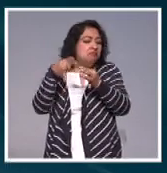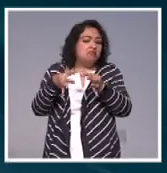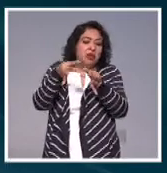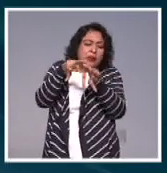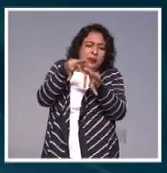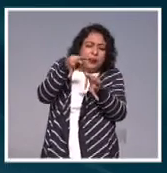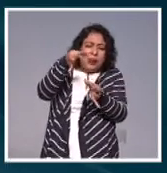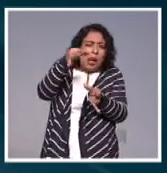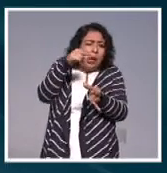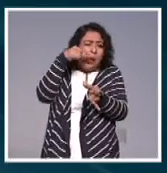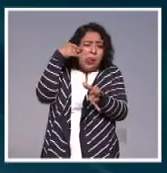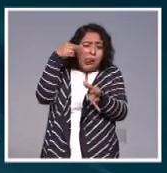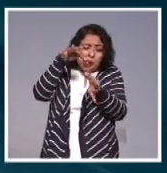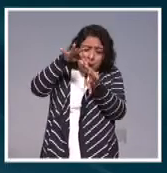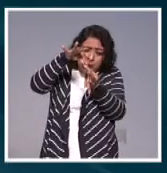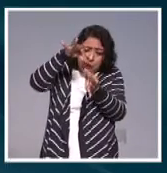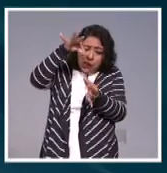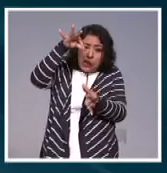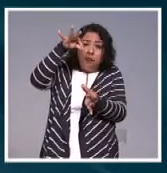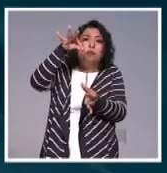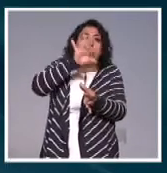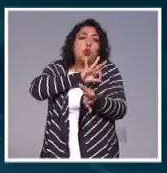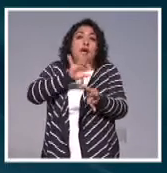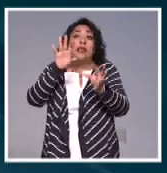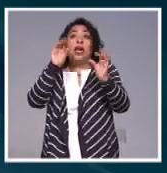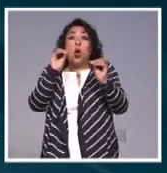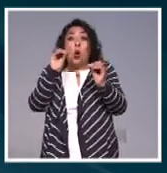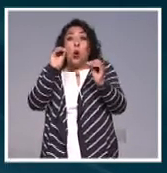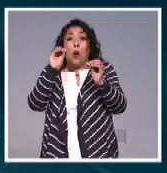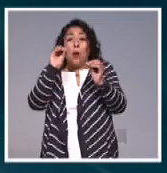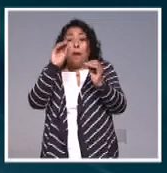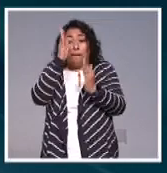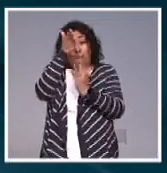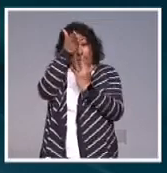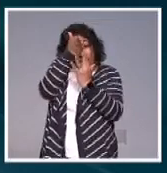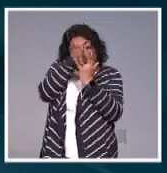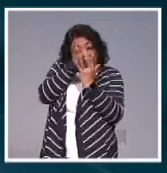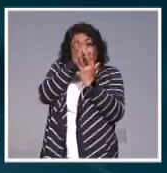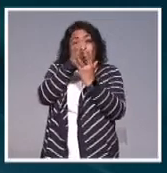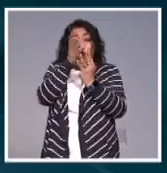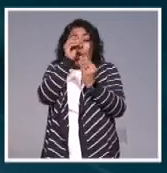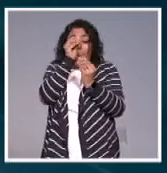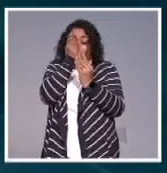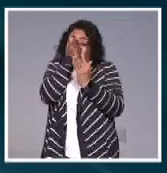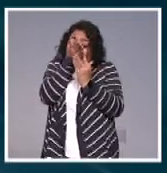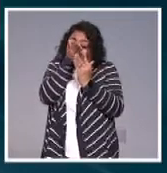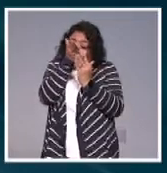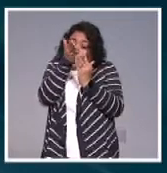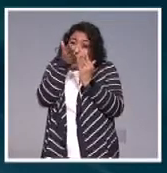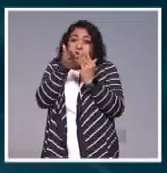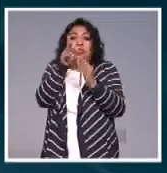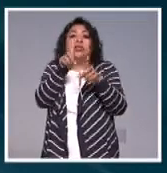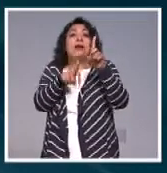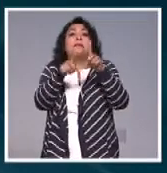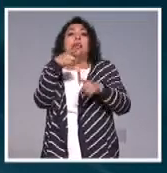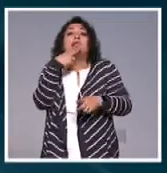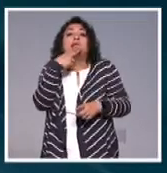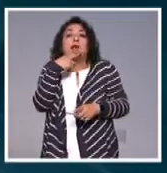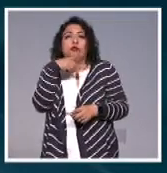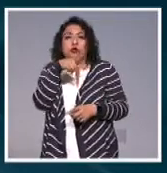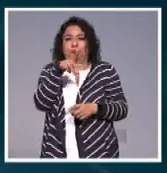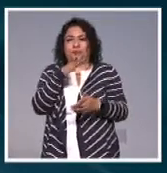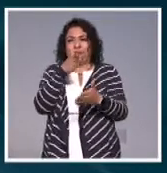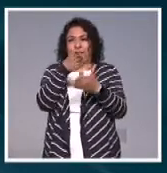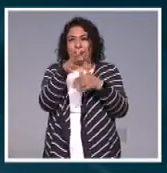del espeso del grosor de un cabello, o de medio cabello, o de un décimo de cabello, dependiendo de la aplicación. Cuando vamos